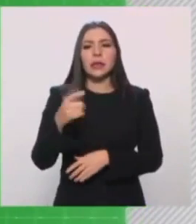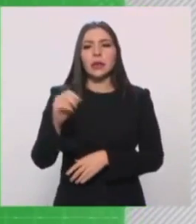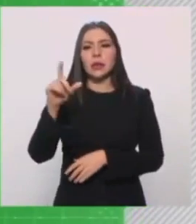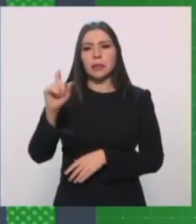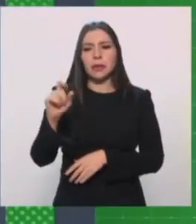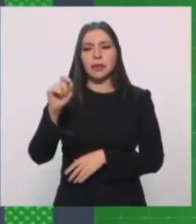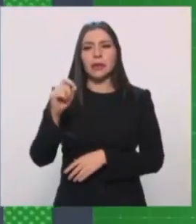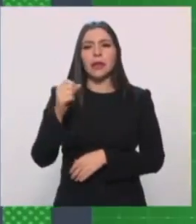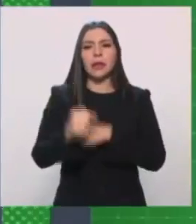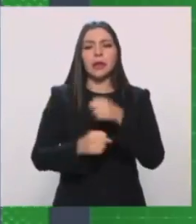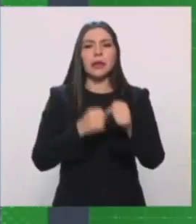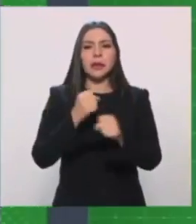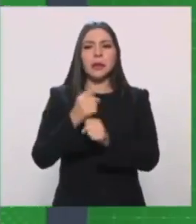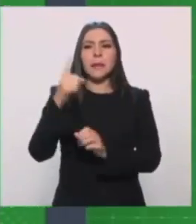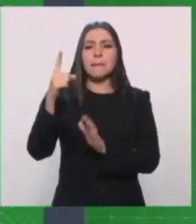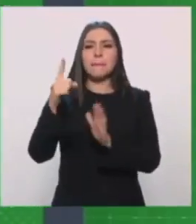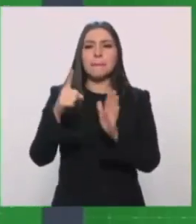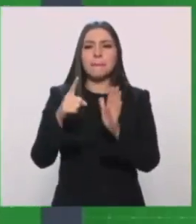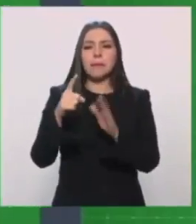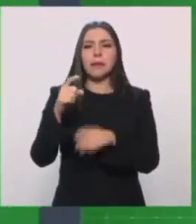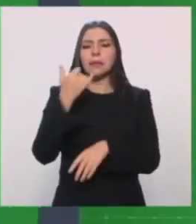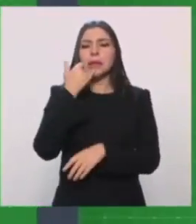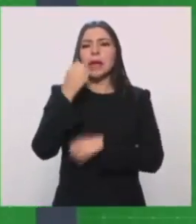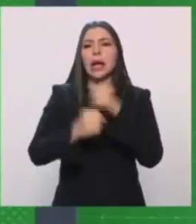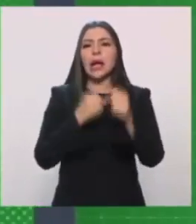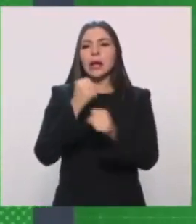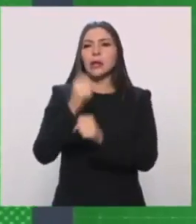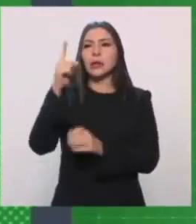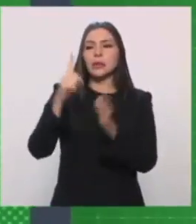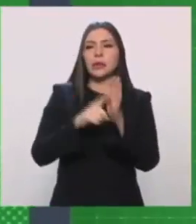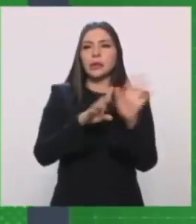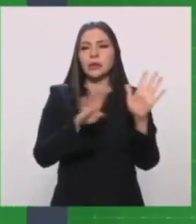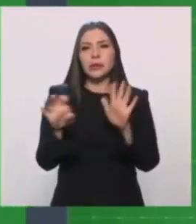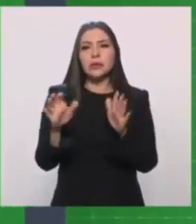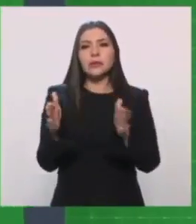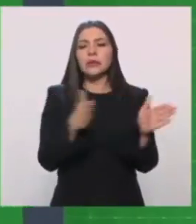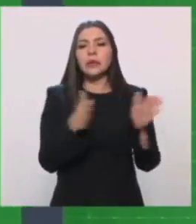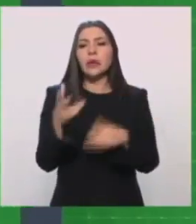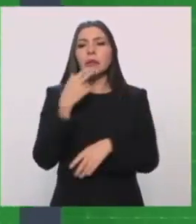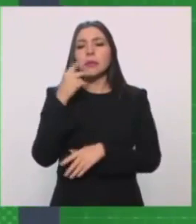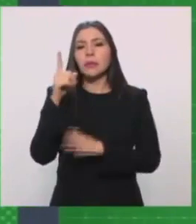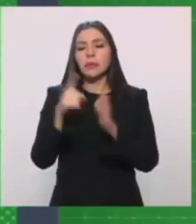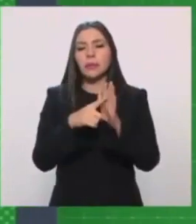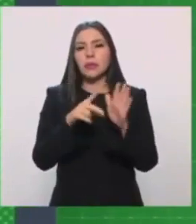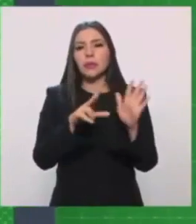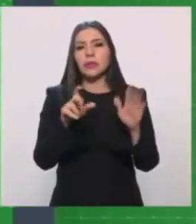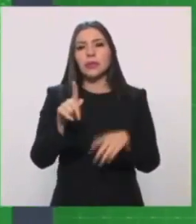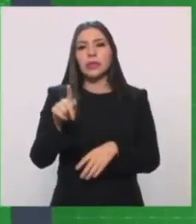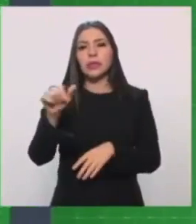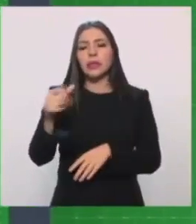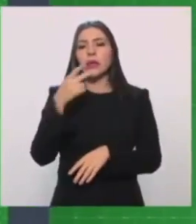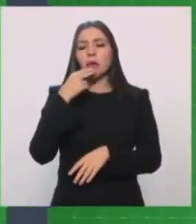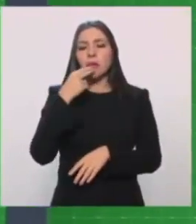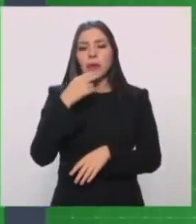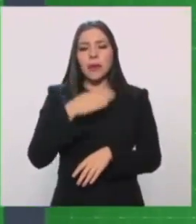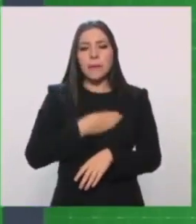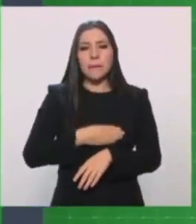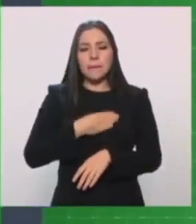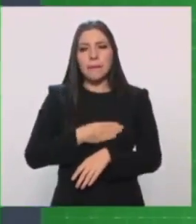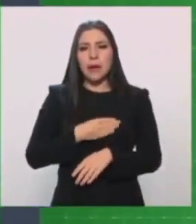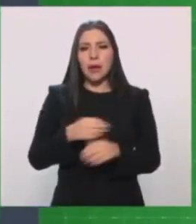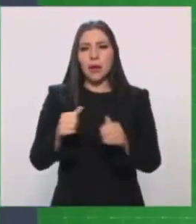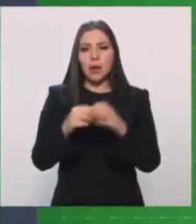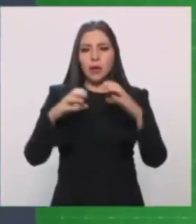en 1886, quien patenta el WC con el flotador que permite que